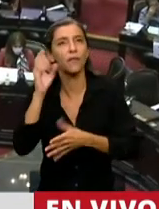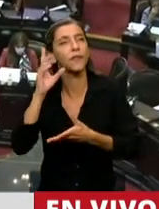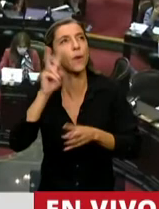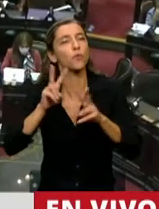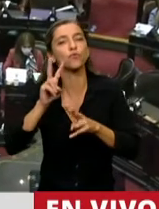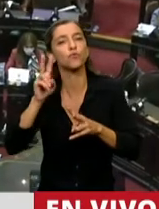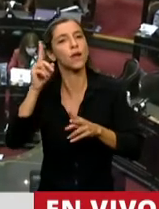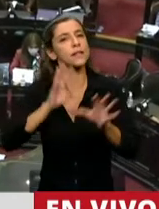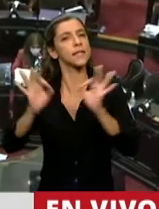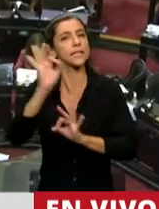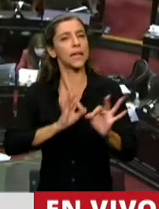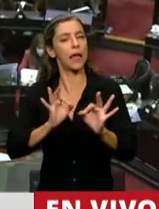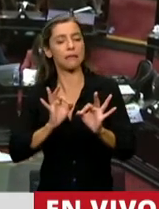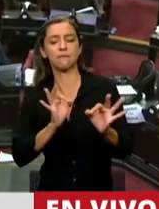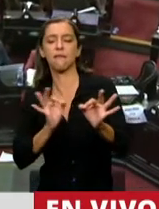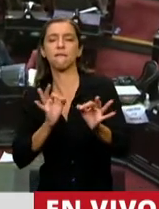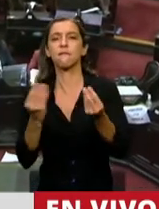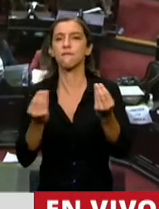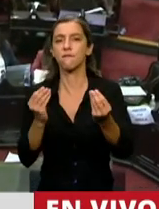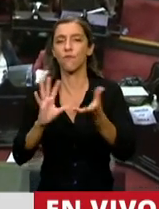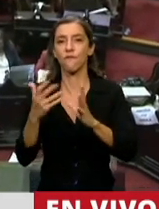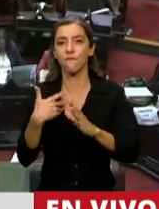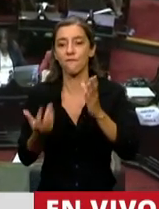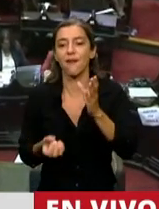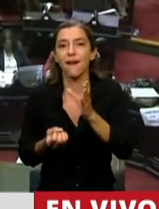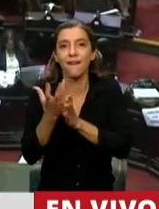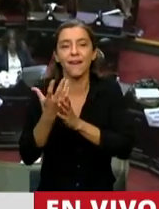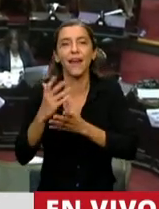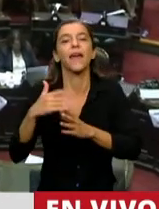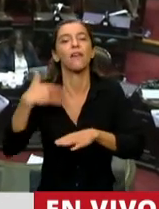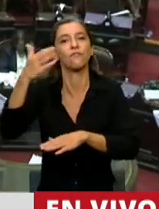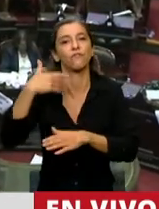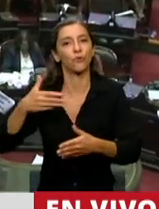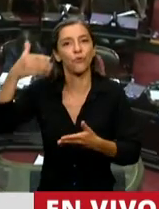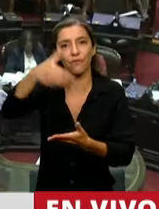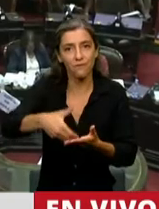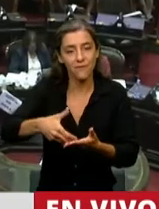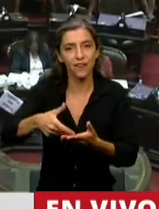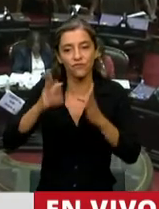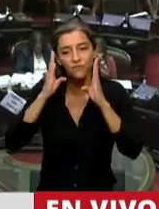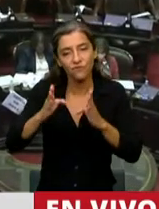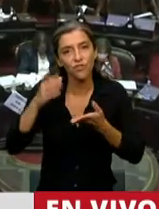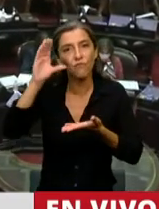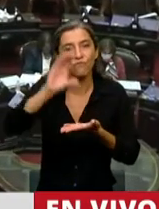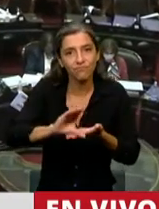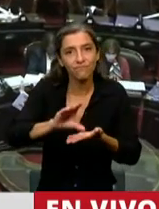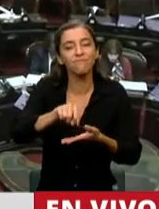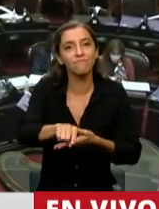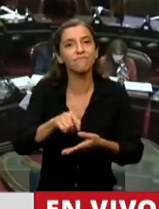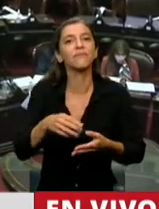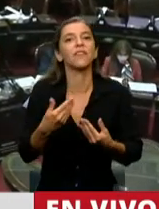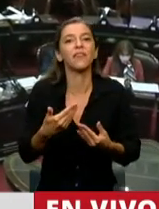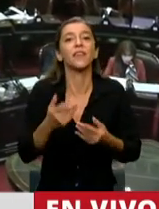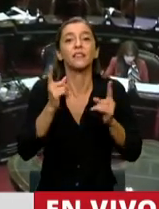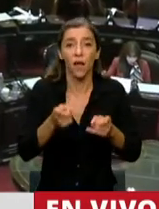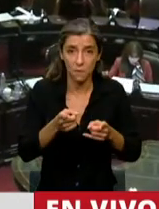desde ese financiamiento se pueda fomentar la inversión y también motivar al